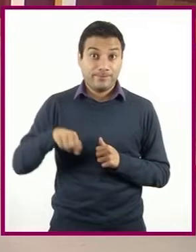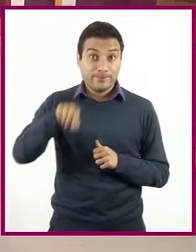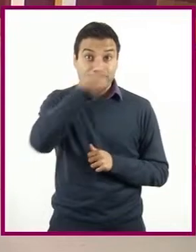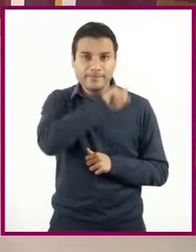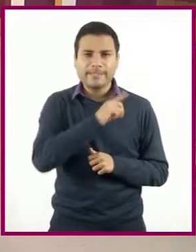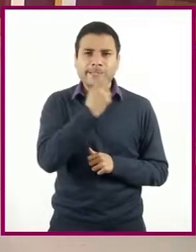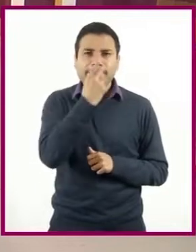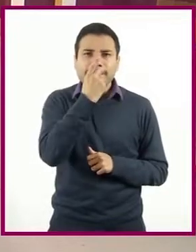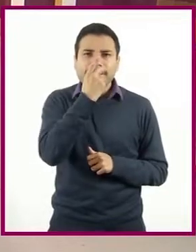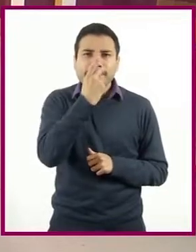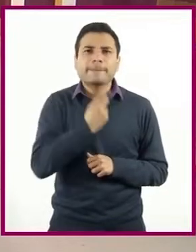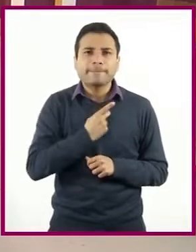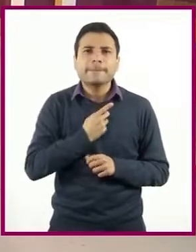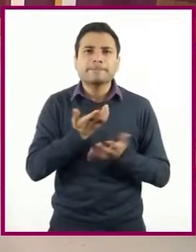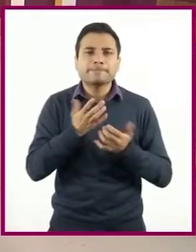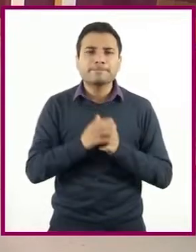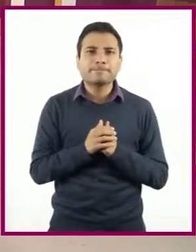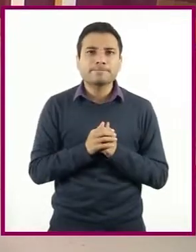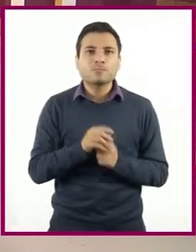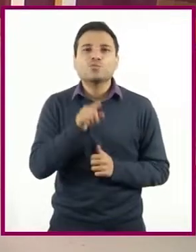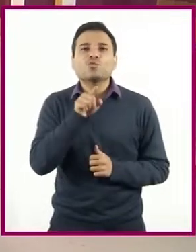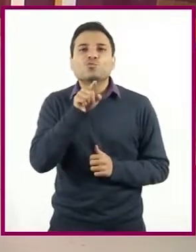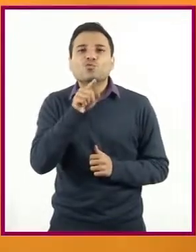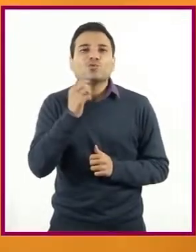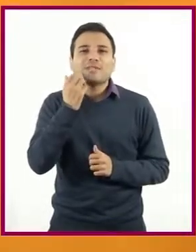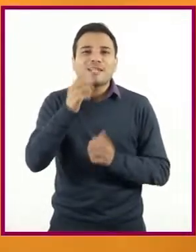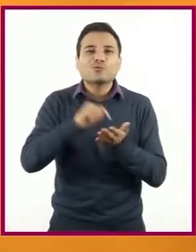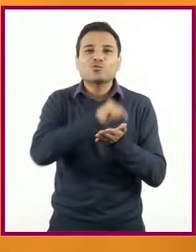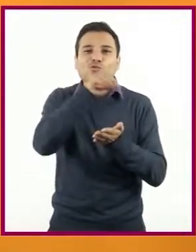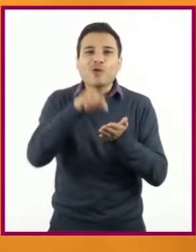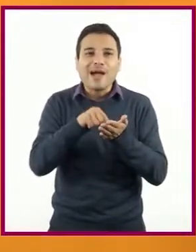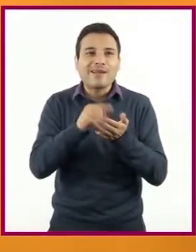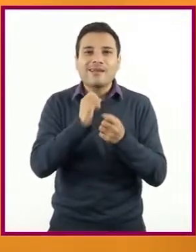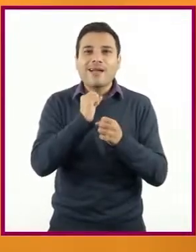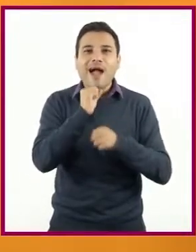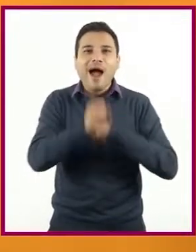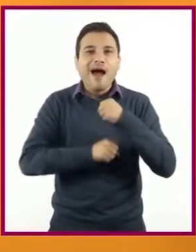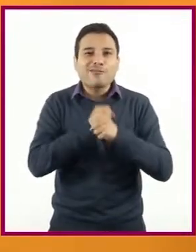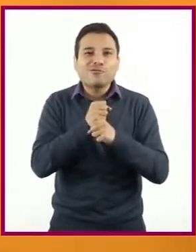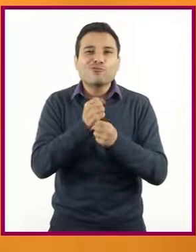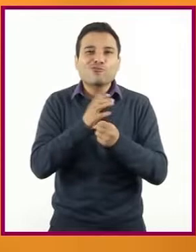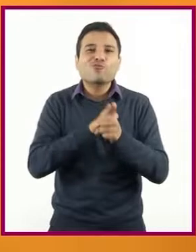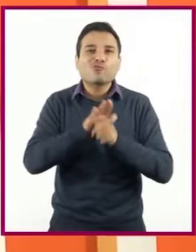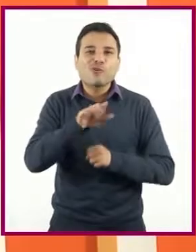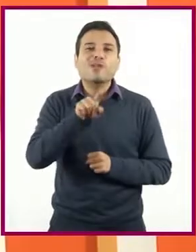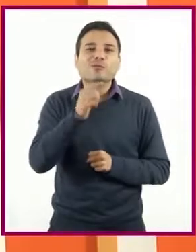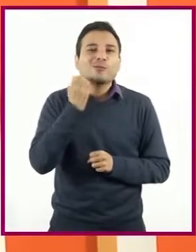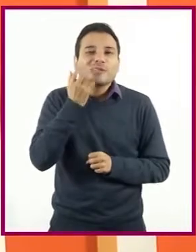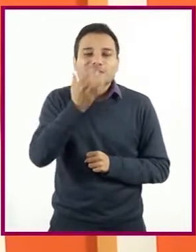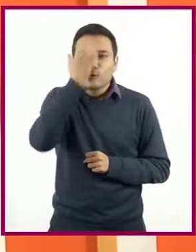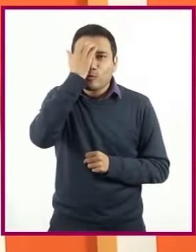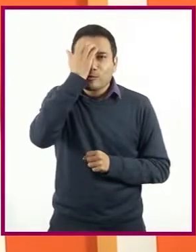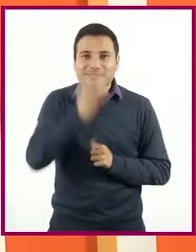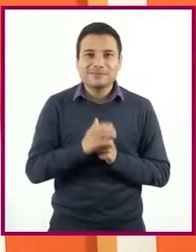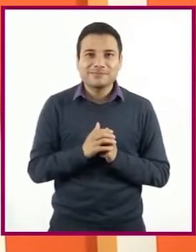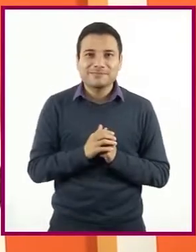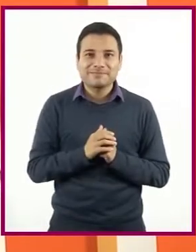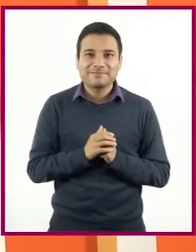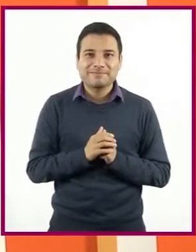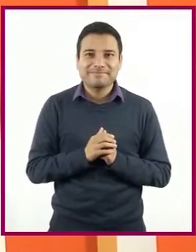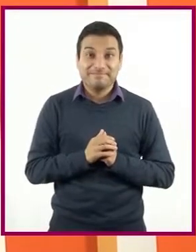cuéntenos, en este viaje al pasado, ¿a dónde viajarían? ¿Qué lugar del pasado les gustaría conocer? Alumnas y